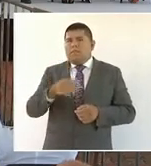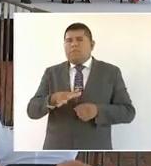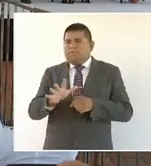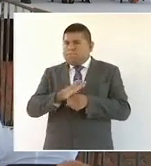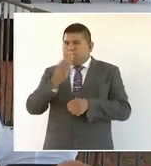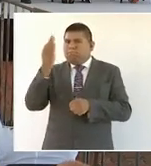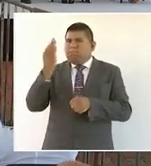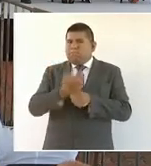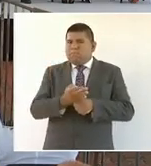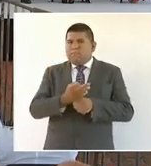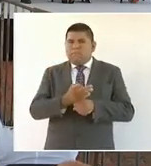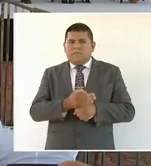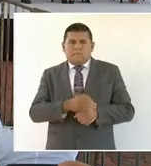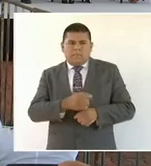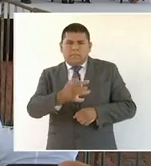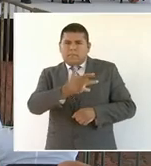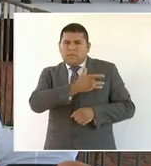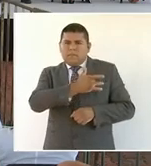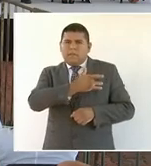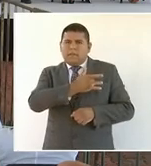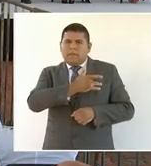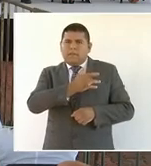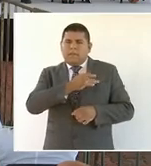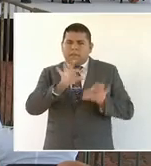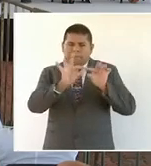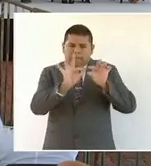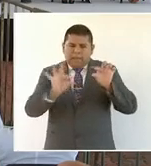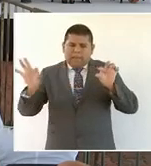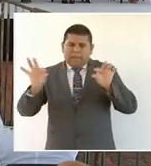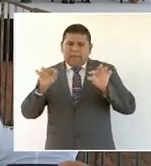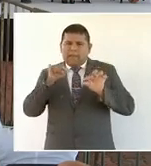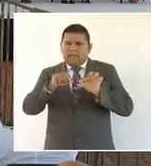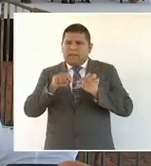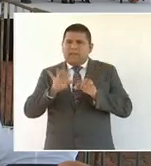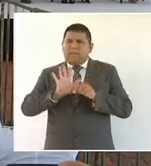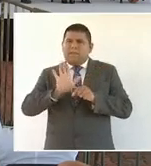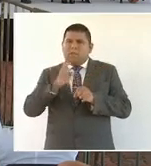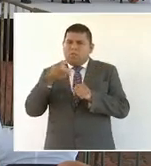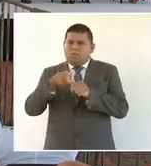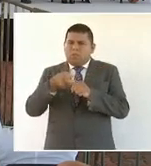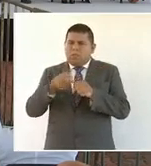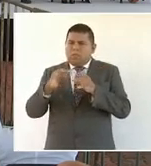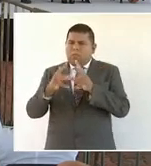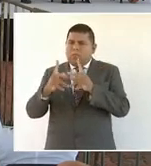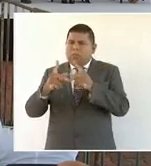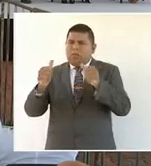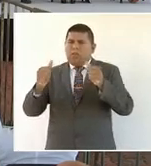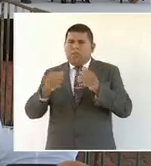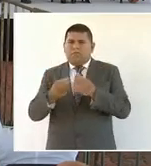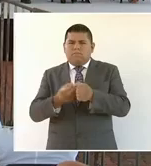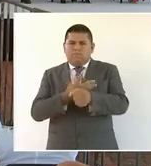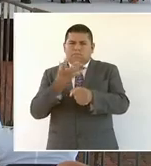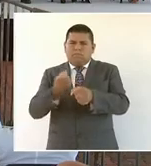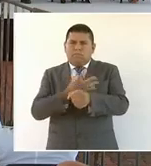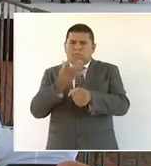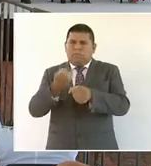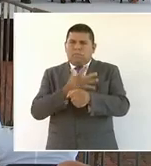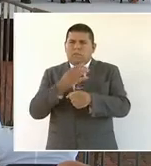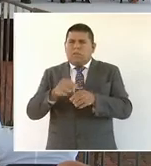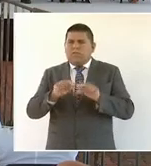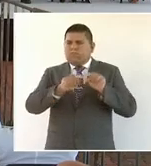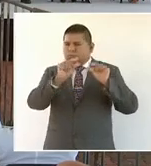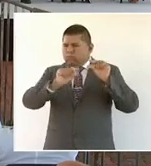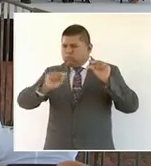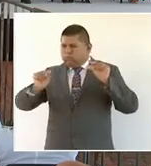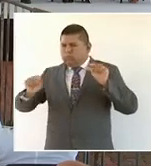para quitarles coágulos y poder llegar a donde hay un